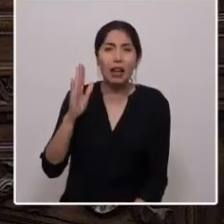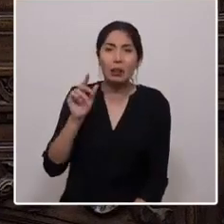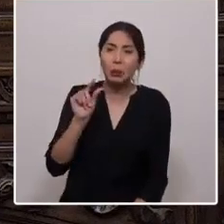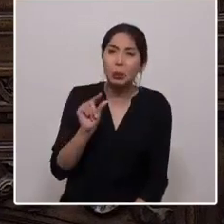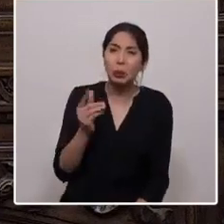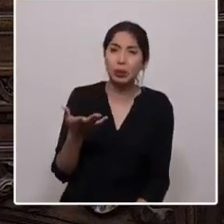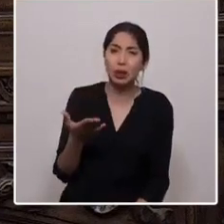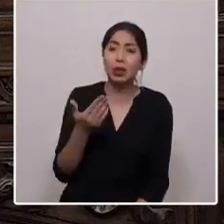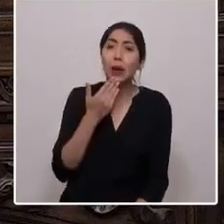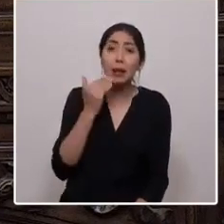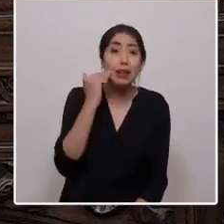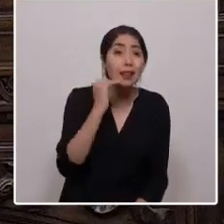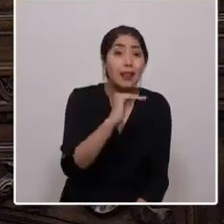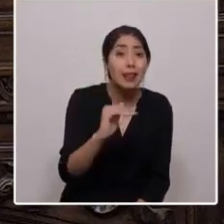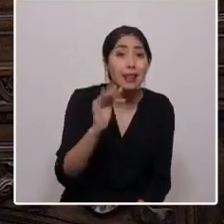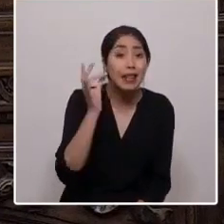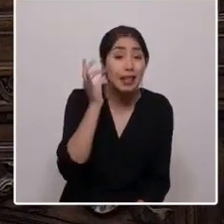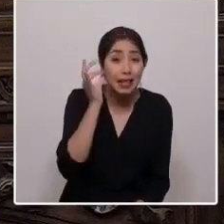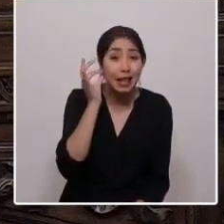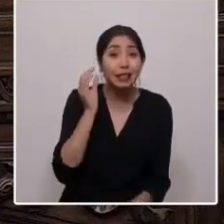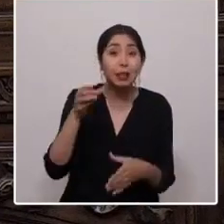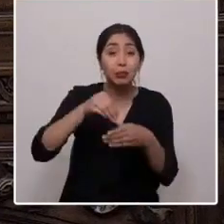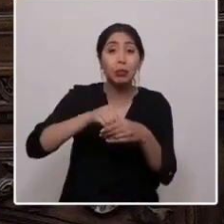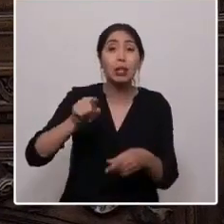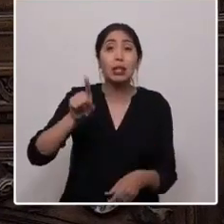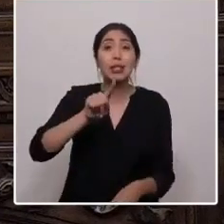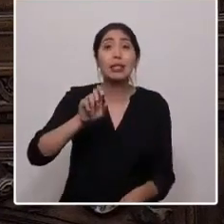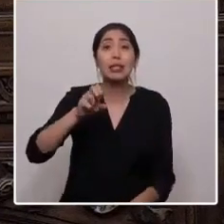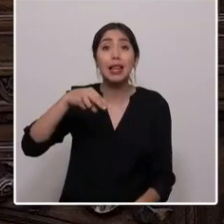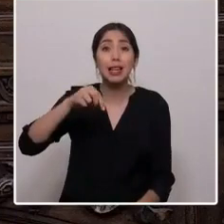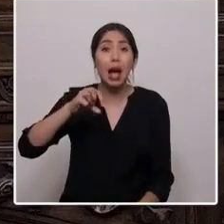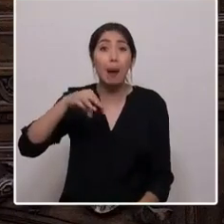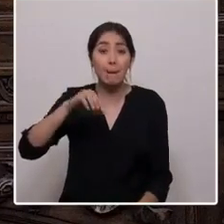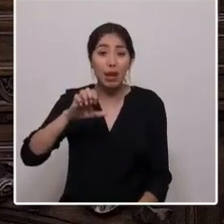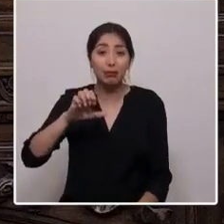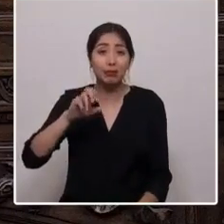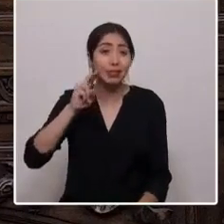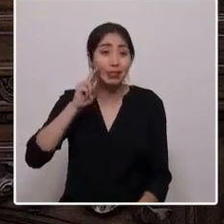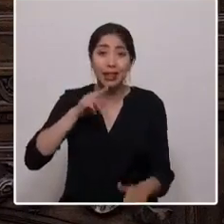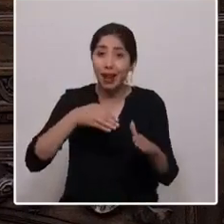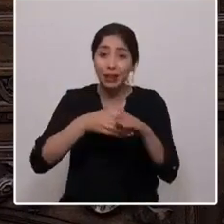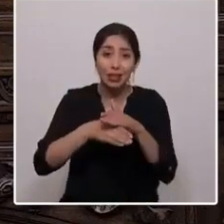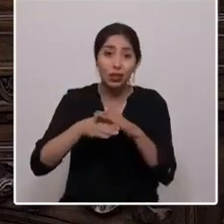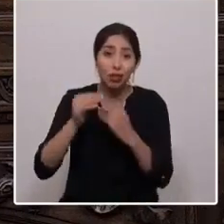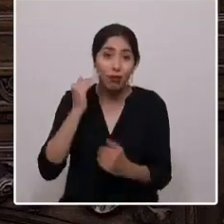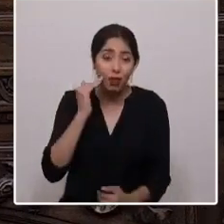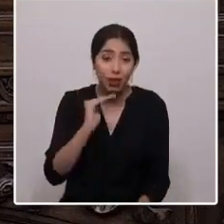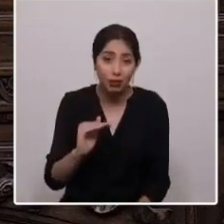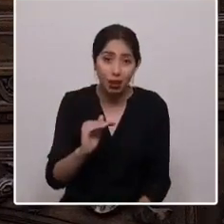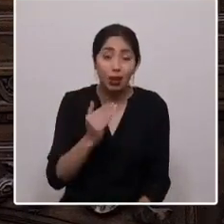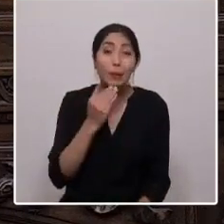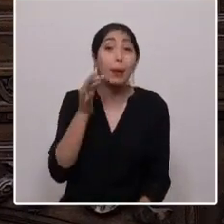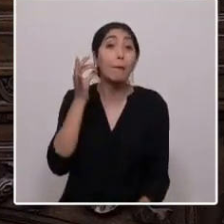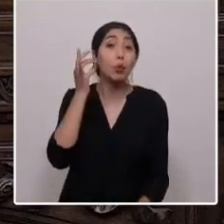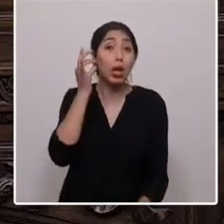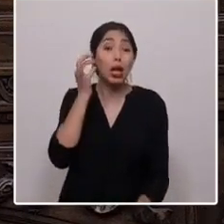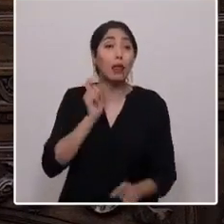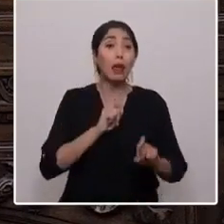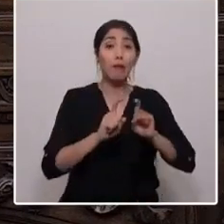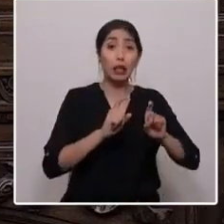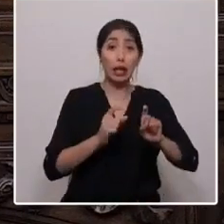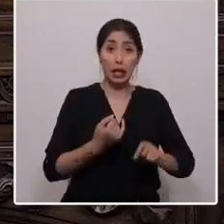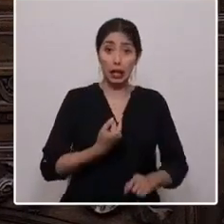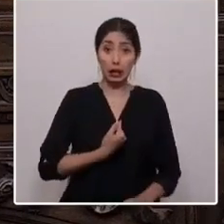niñas del sename a las que se le negó la inocencia de la infancia y aquellas mujeres que por defender su identidad han sido víctimas de